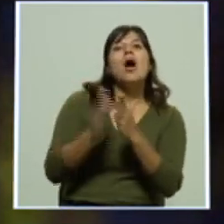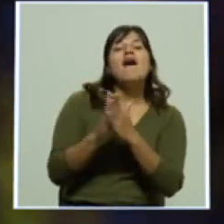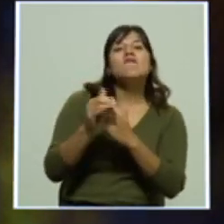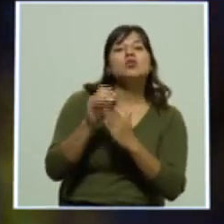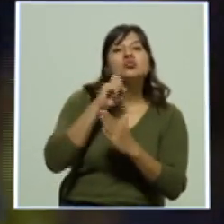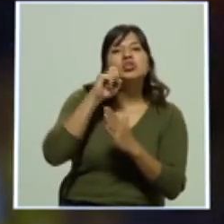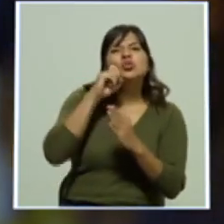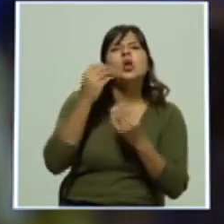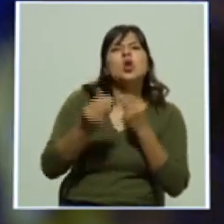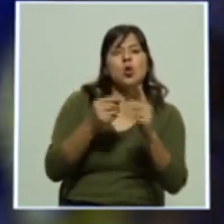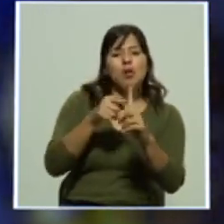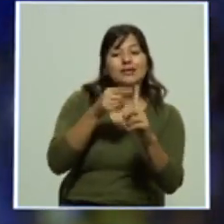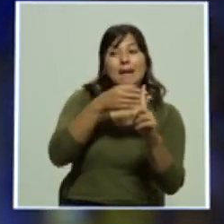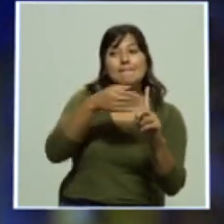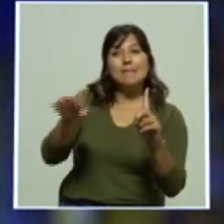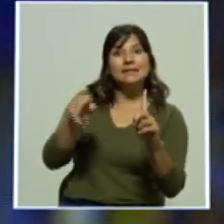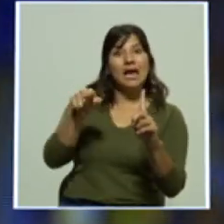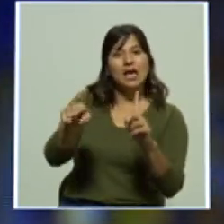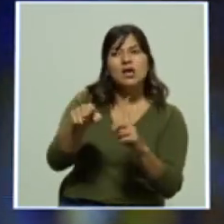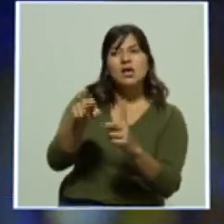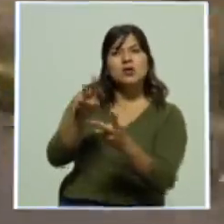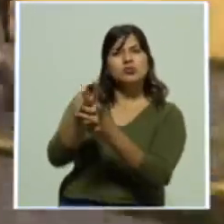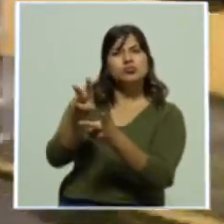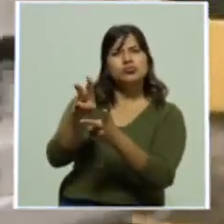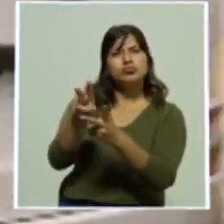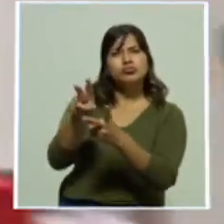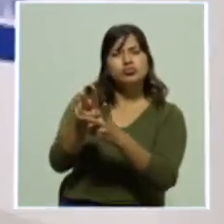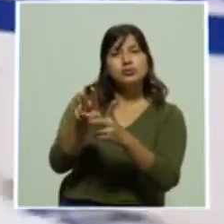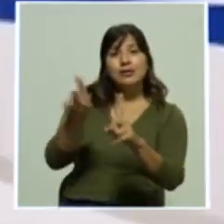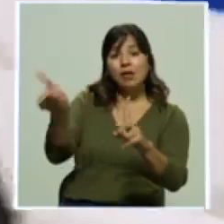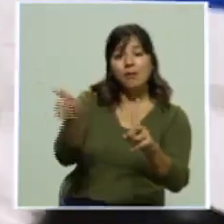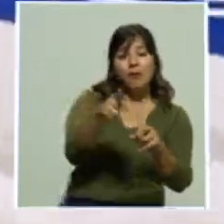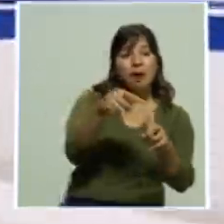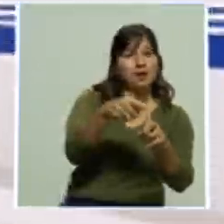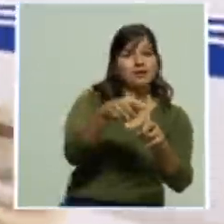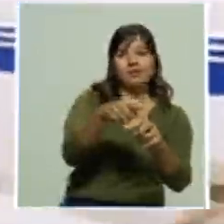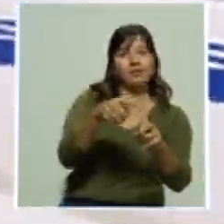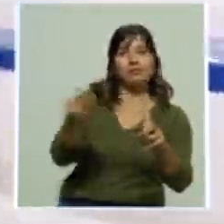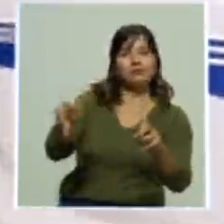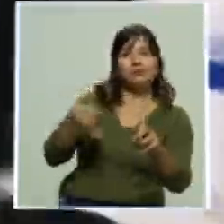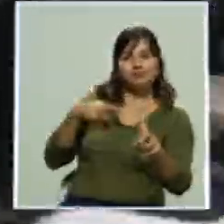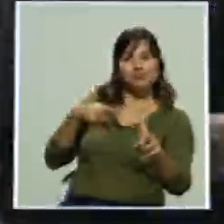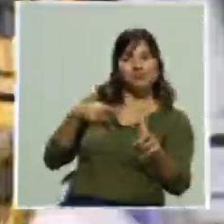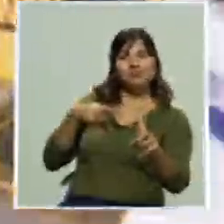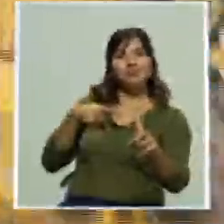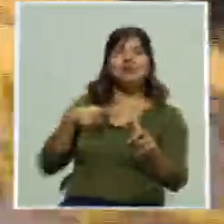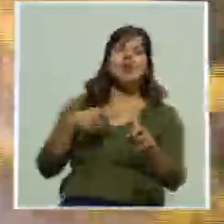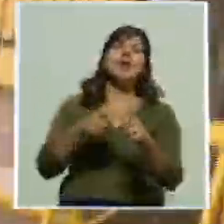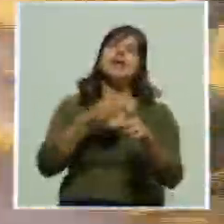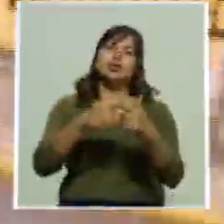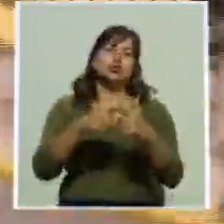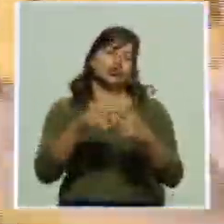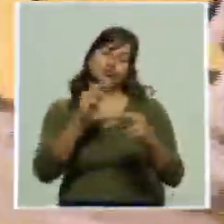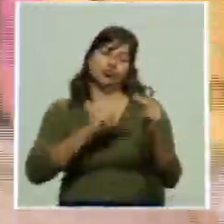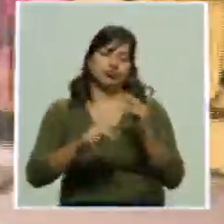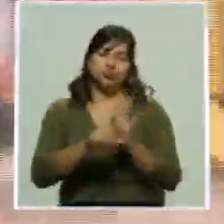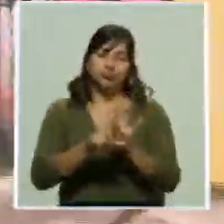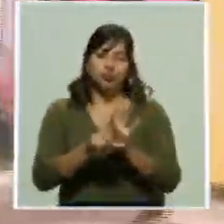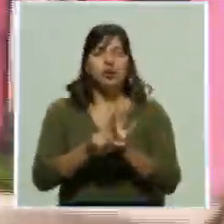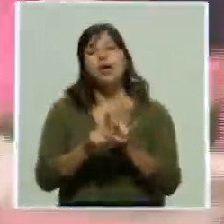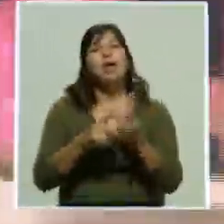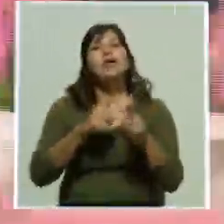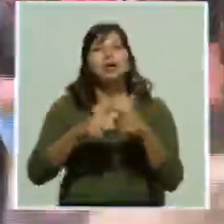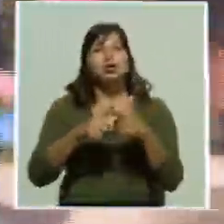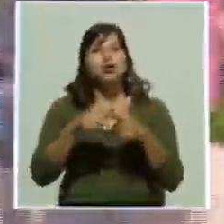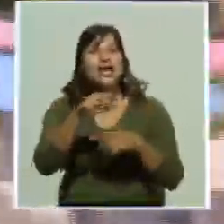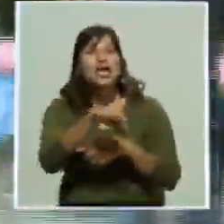Además se informa ya oficialmente que a este momento hay 12 personas detenidas en